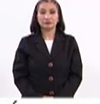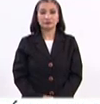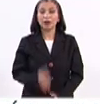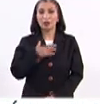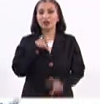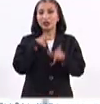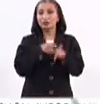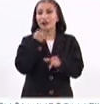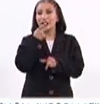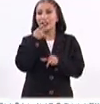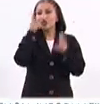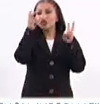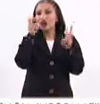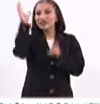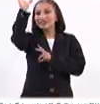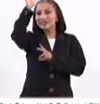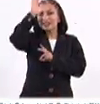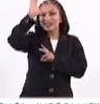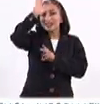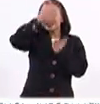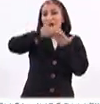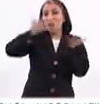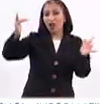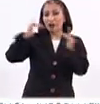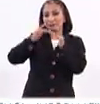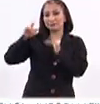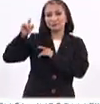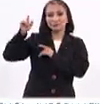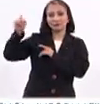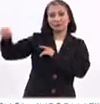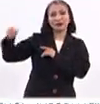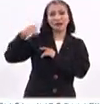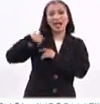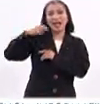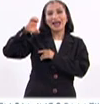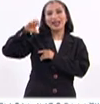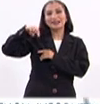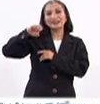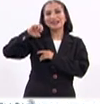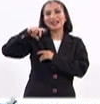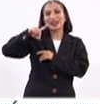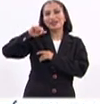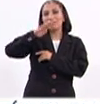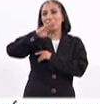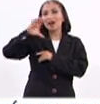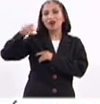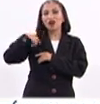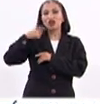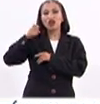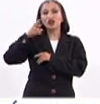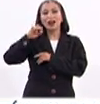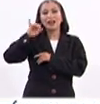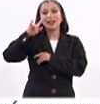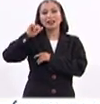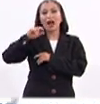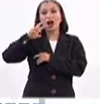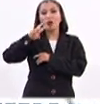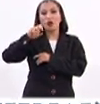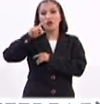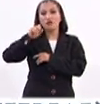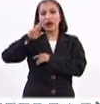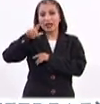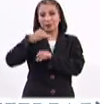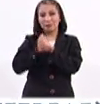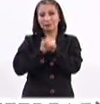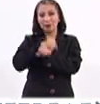Y bueno, sigamos platicando de ciencia y ahora nos enlazamos hasta Ensenada, Baja California, con la doctora Ida Wofford. Ella